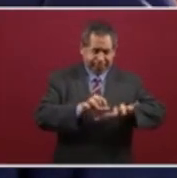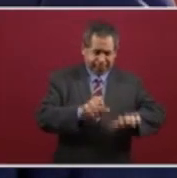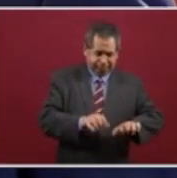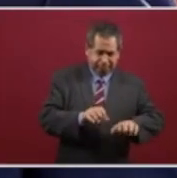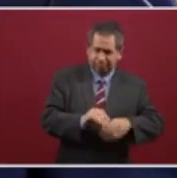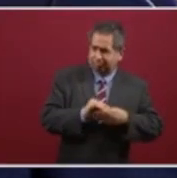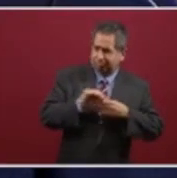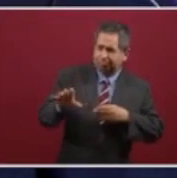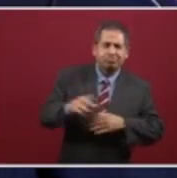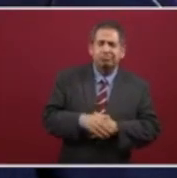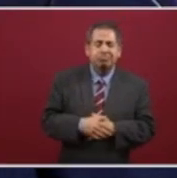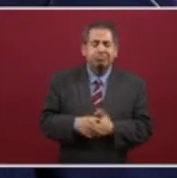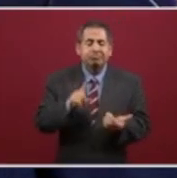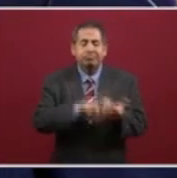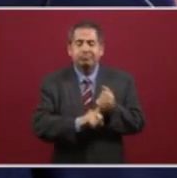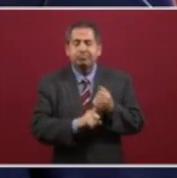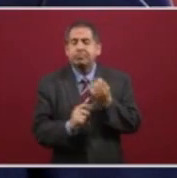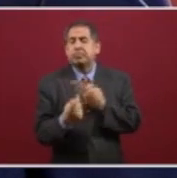robots,